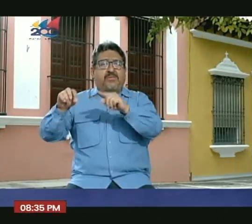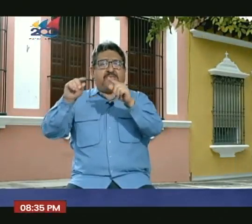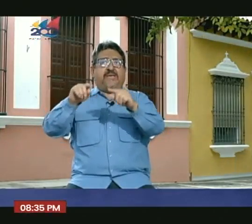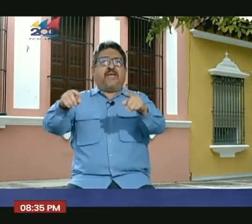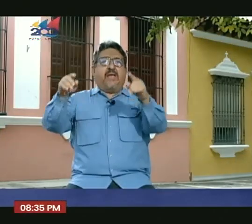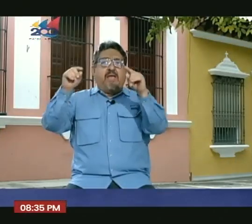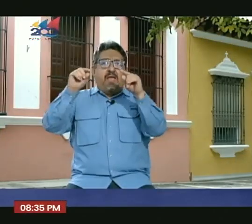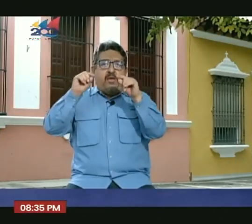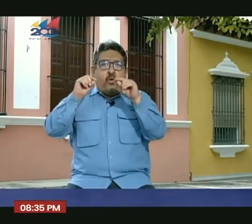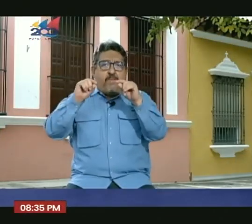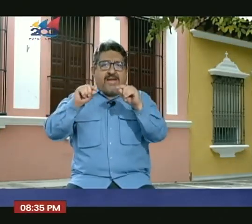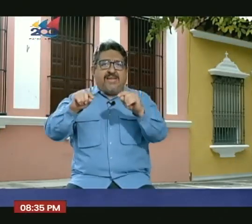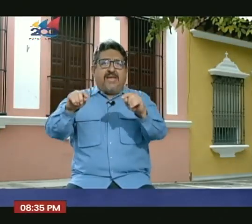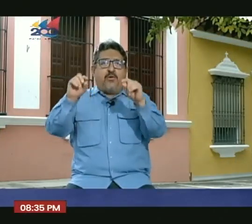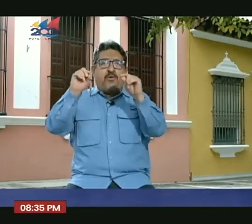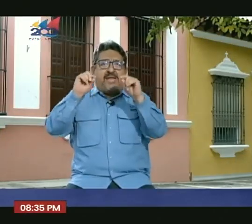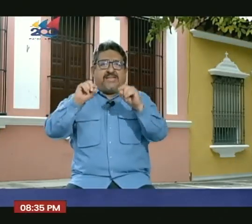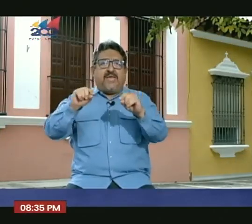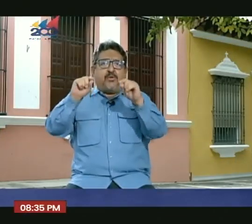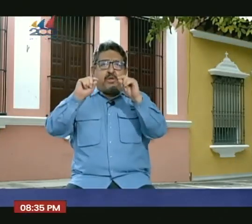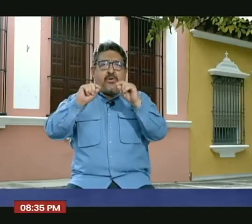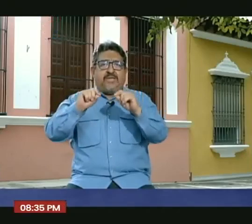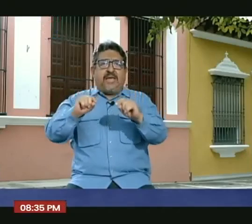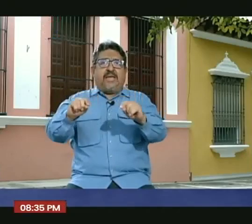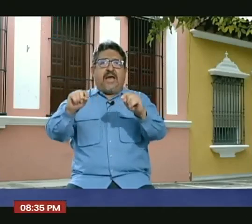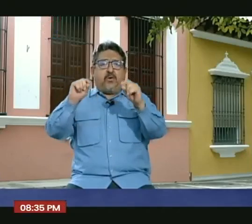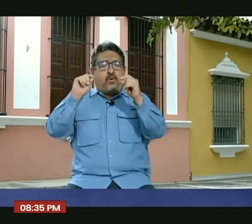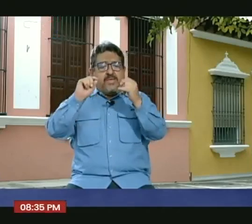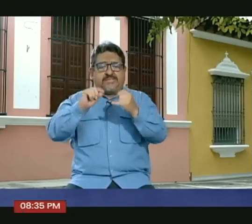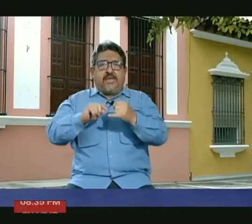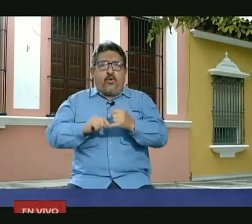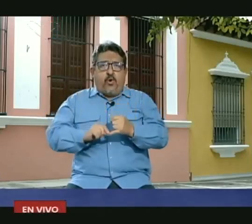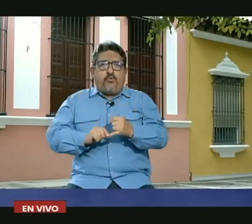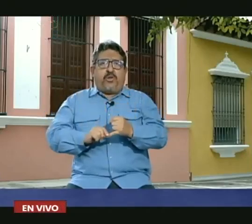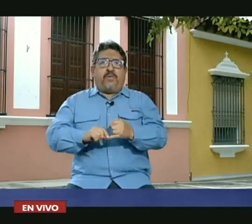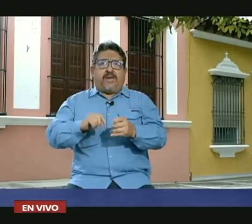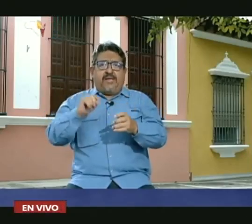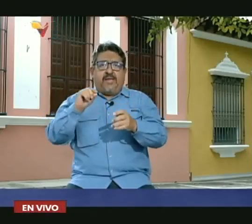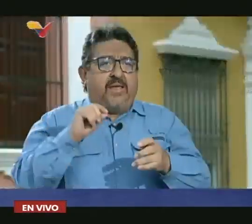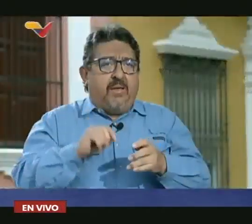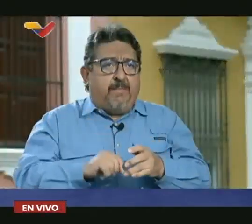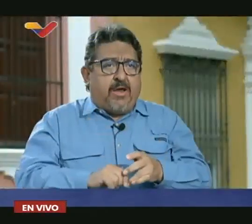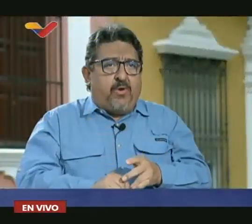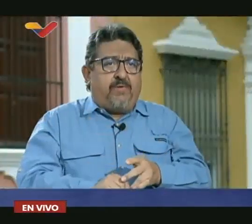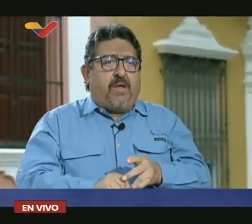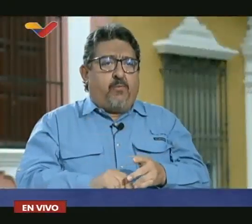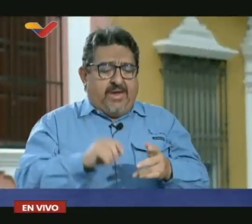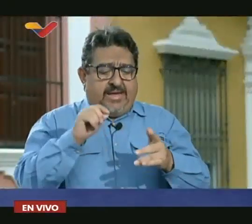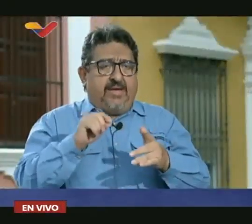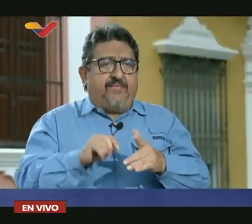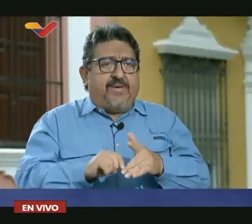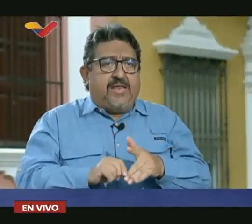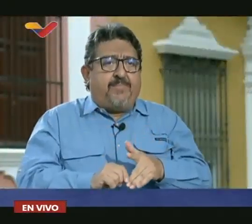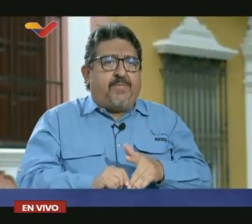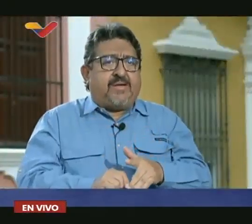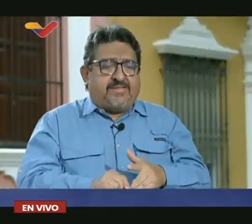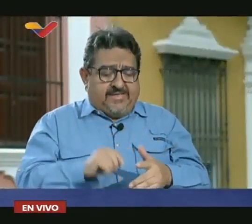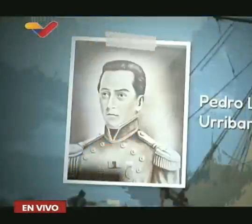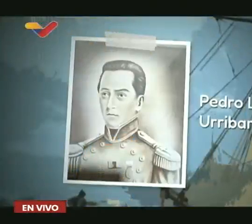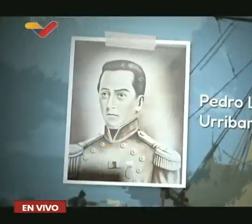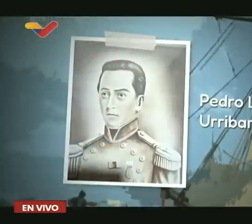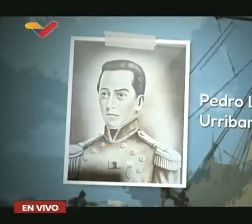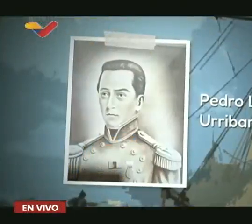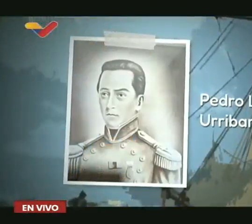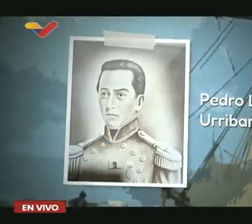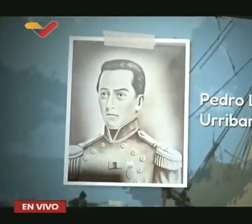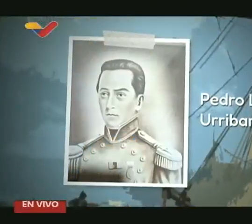del Tablazo, es decir, los marineros nativos de la orilla del lago, Zenobio Uribarri, Manuel Balbuena, Felipe